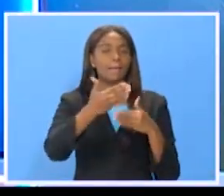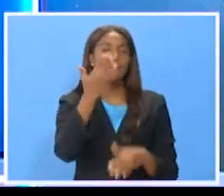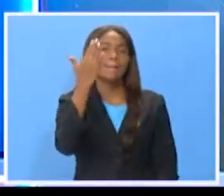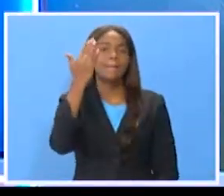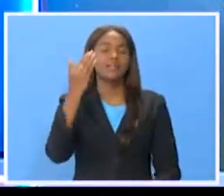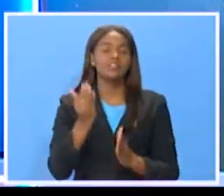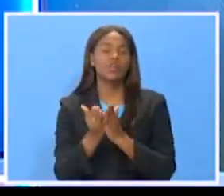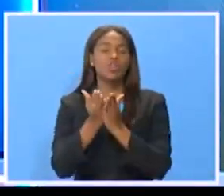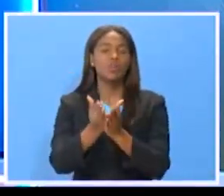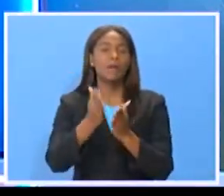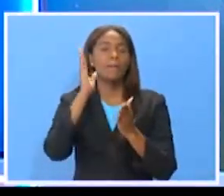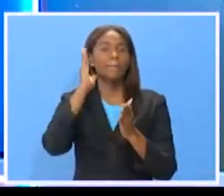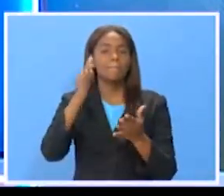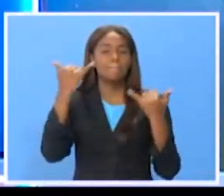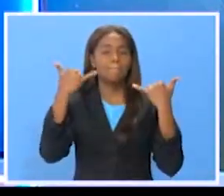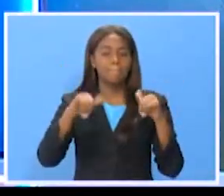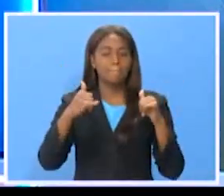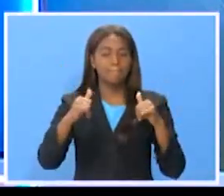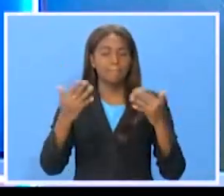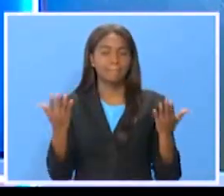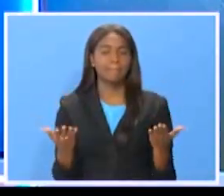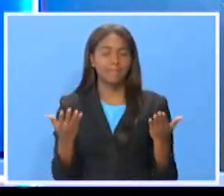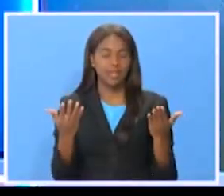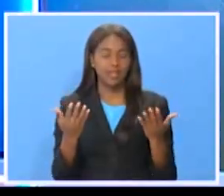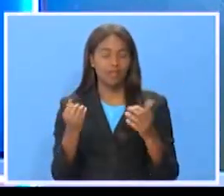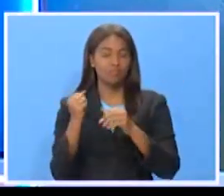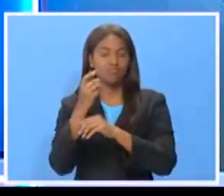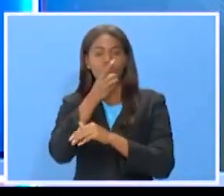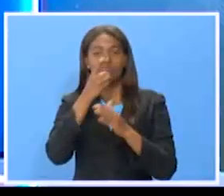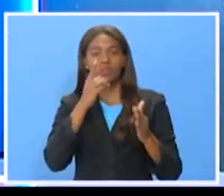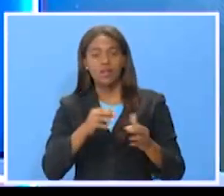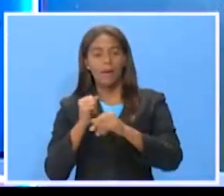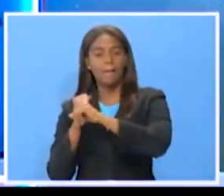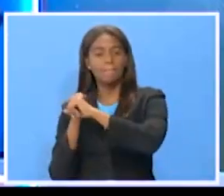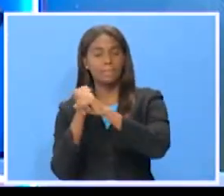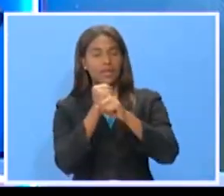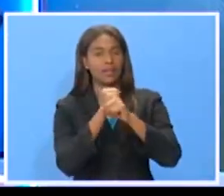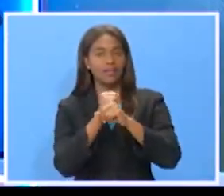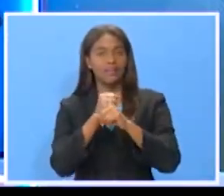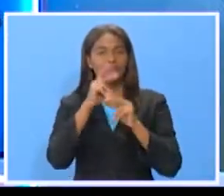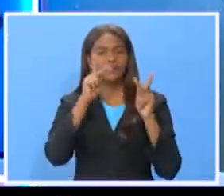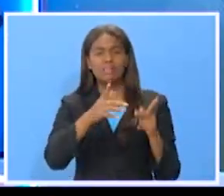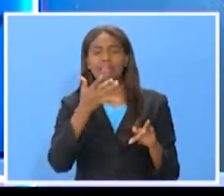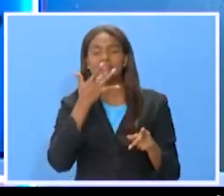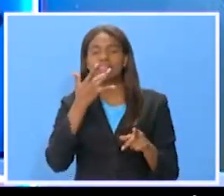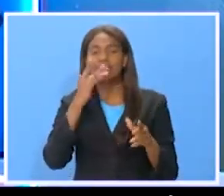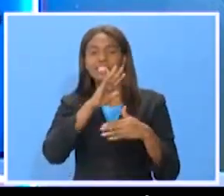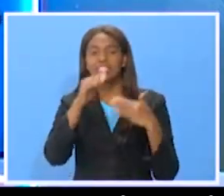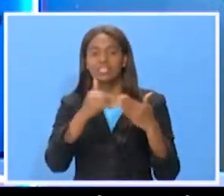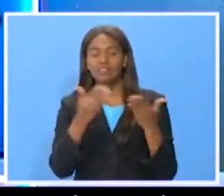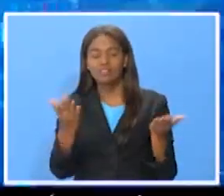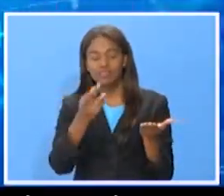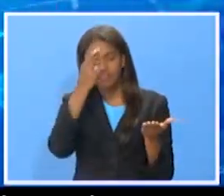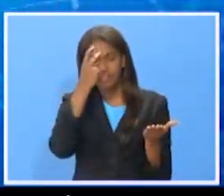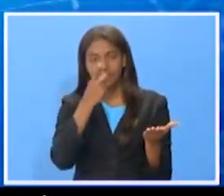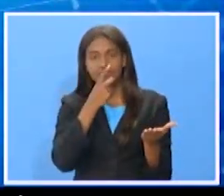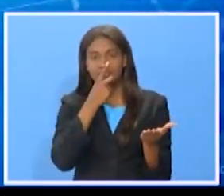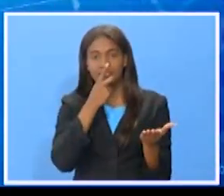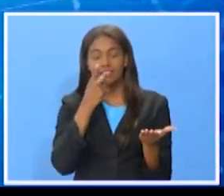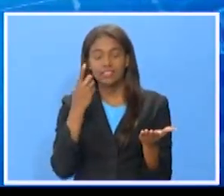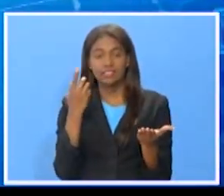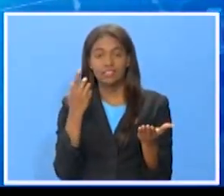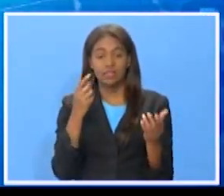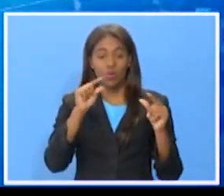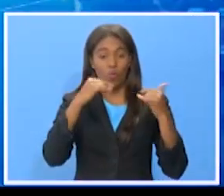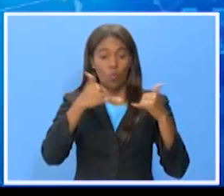15 de octubre se estará cantando Play Ball. La Liga Dominicana de Béisbol, el pasatiempo número uno de todos los dominicanos, partidos